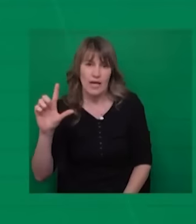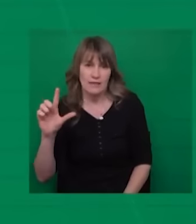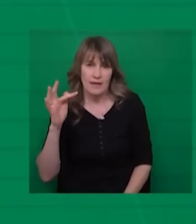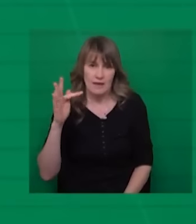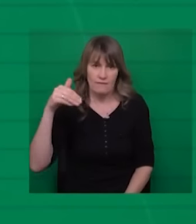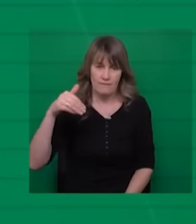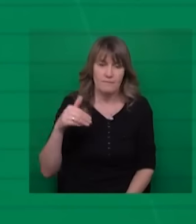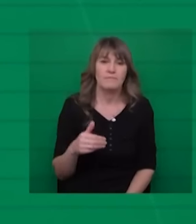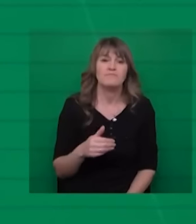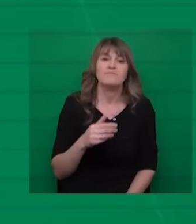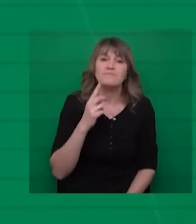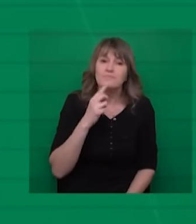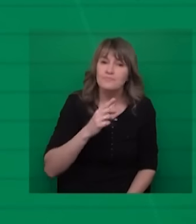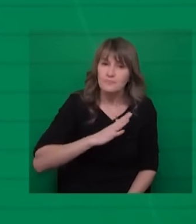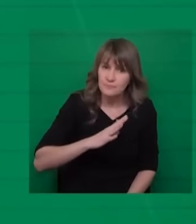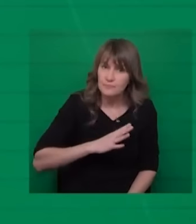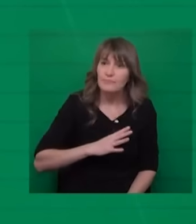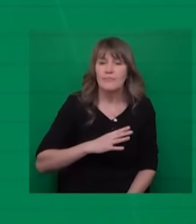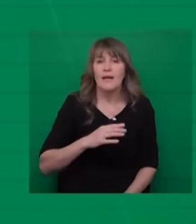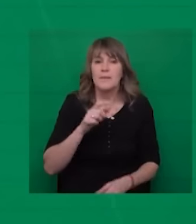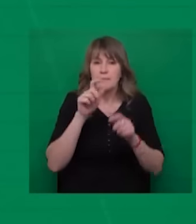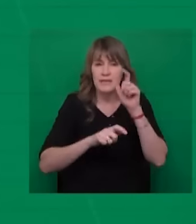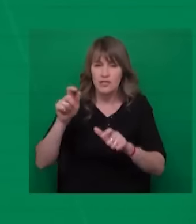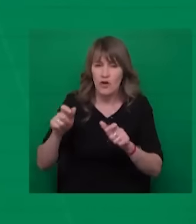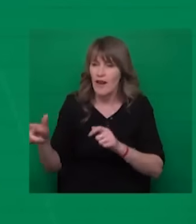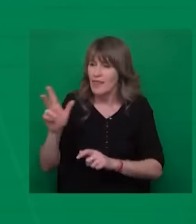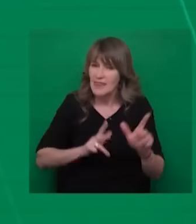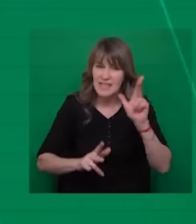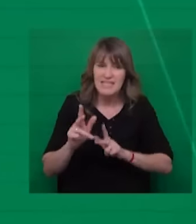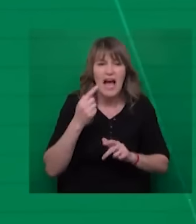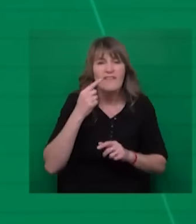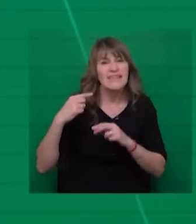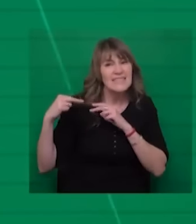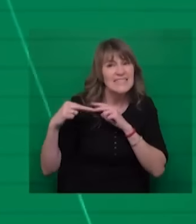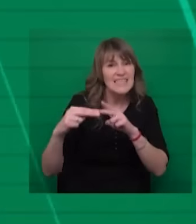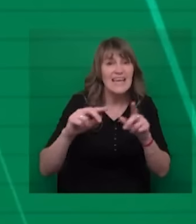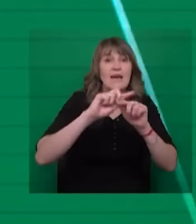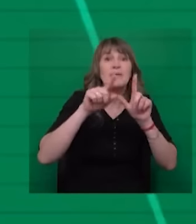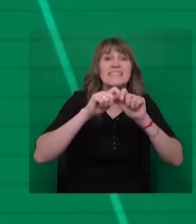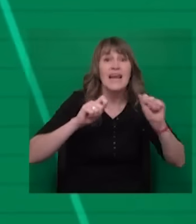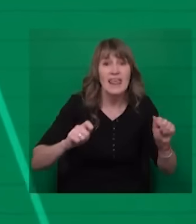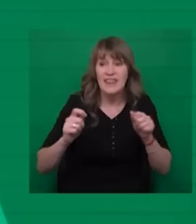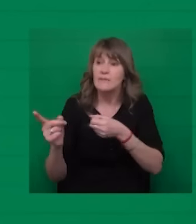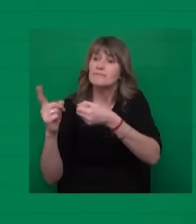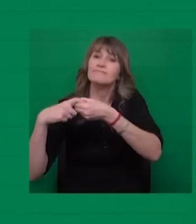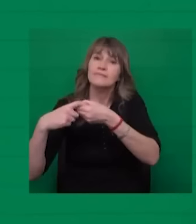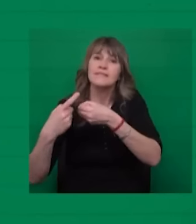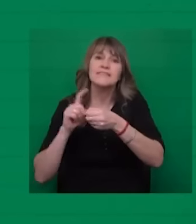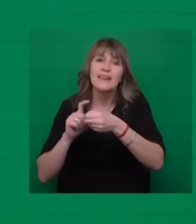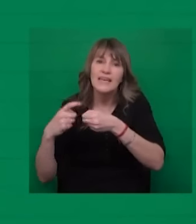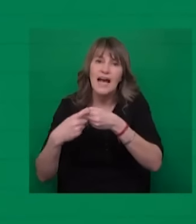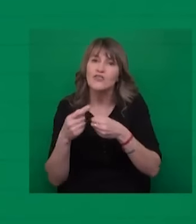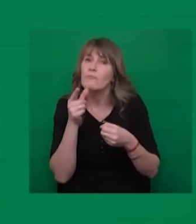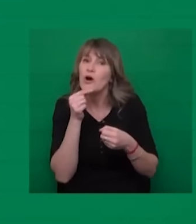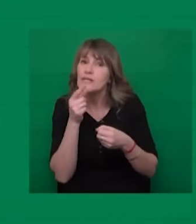entre otras cosas que habrá más de una voz con respecto a la permanencia o no en el Pit cnt del sindicato de la Policía Nacional es adelanto del